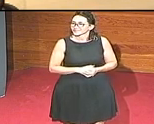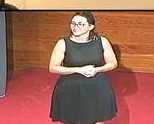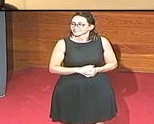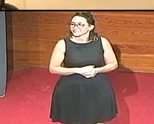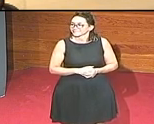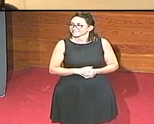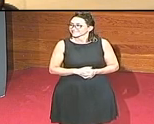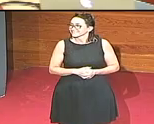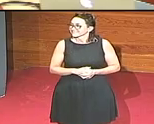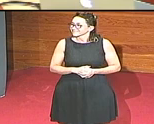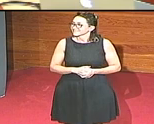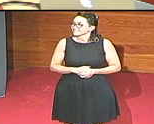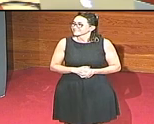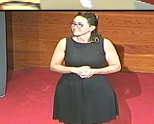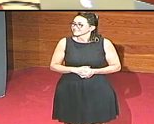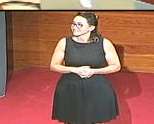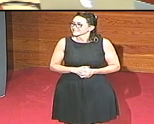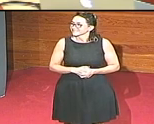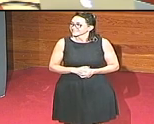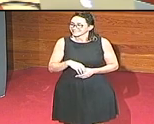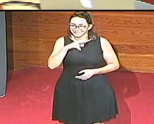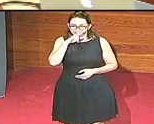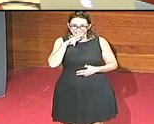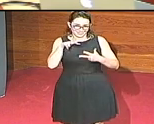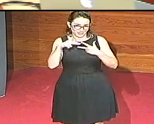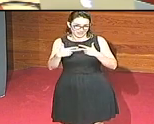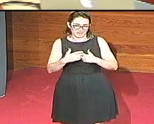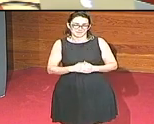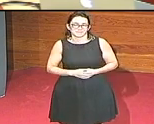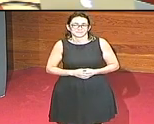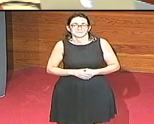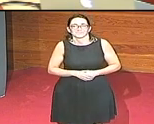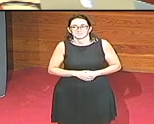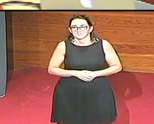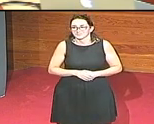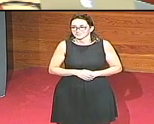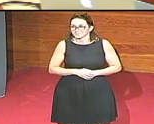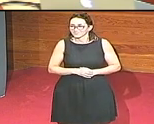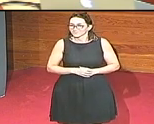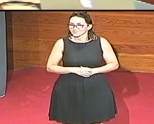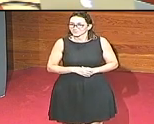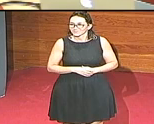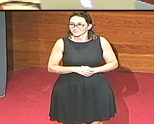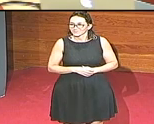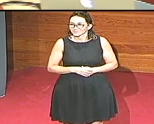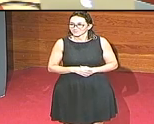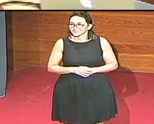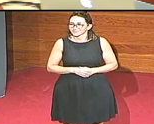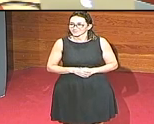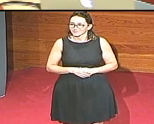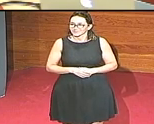gracias eskerrik asko guztioi sumen parte arteaga tic gogoratu